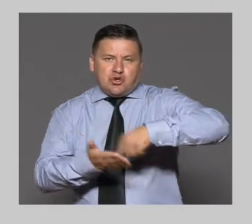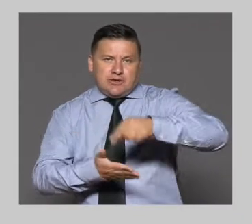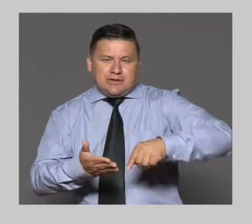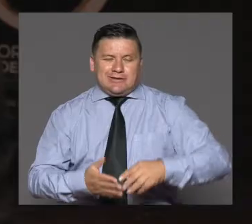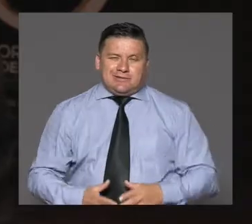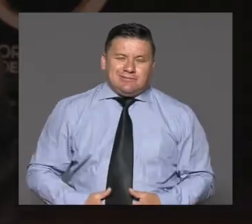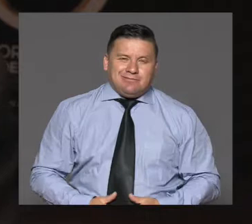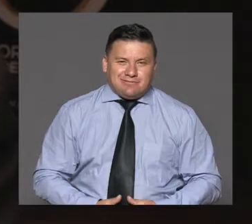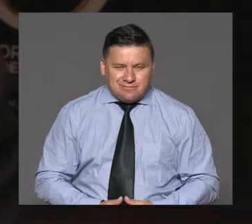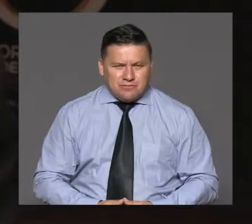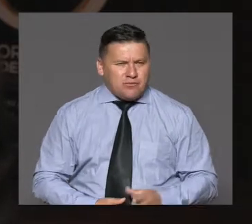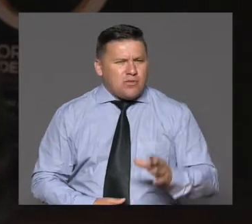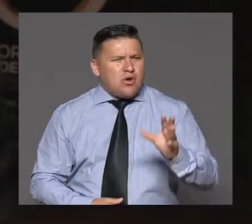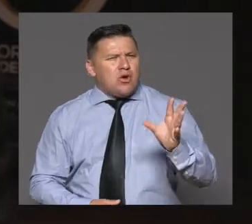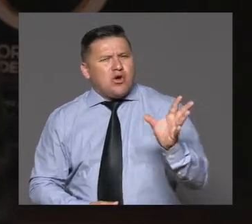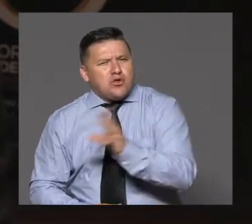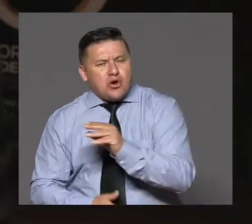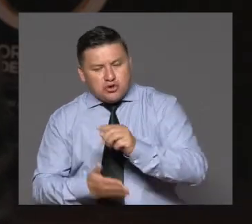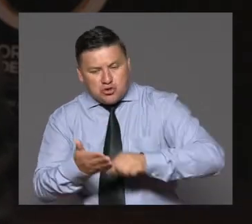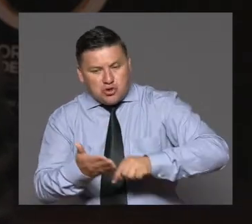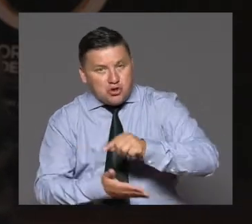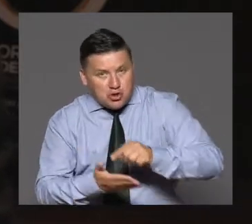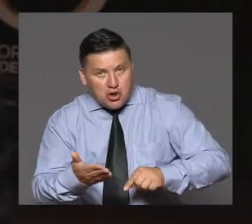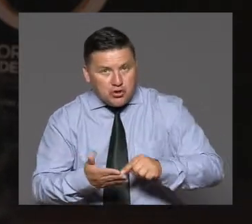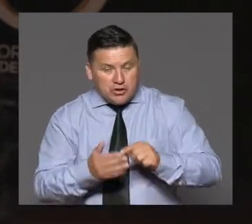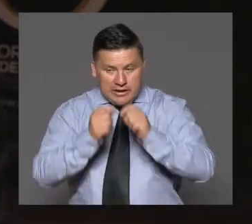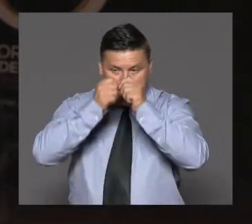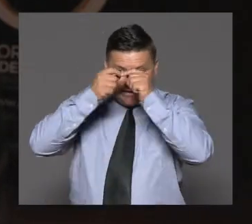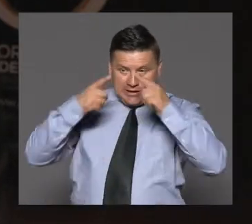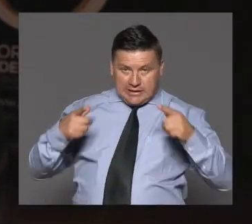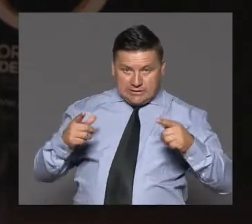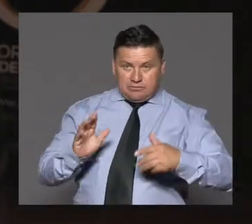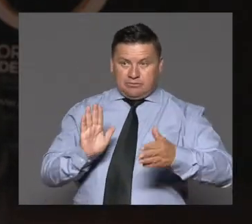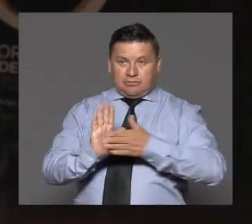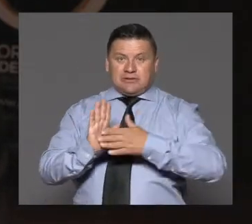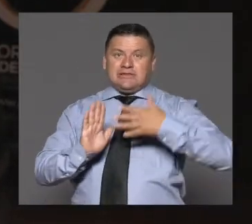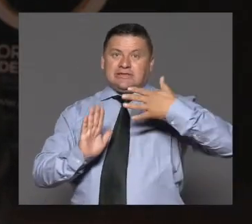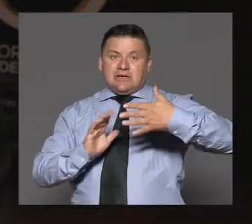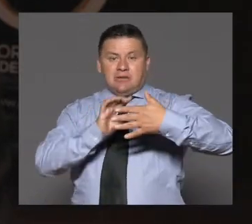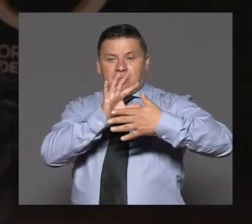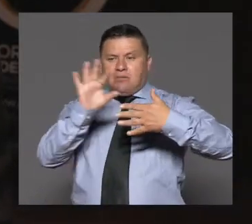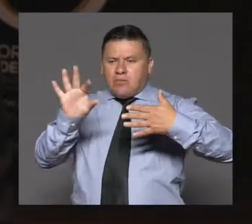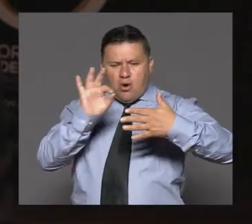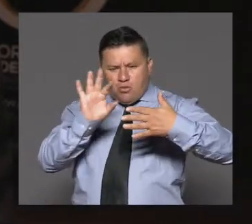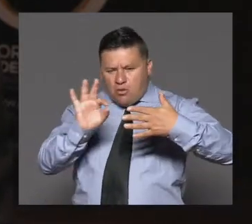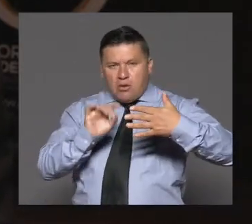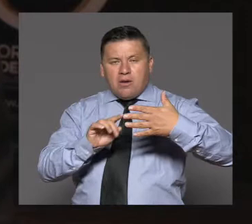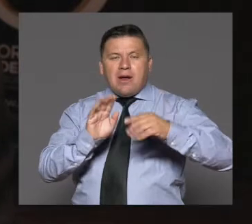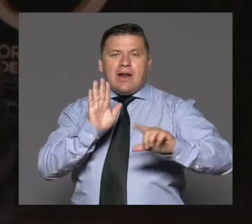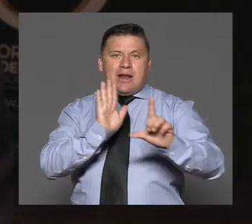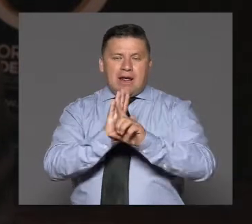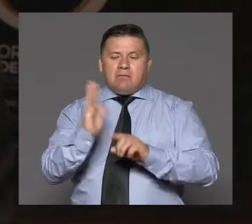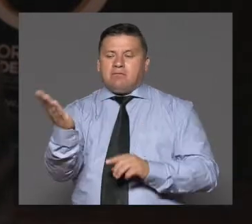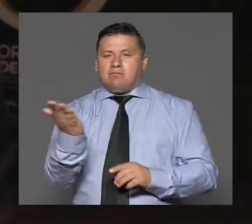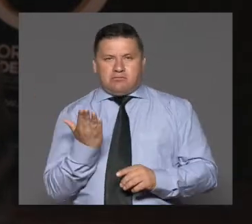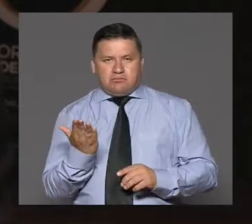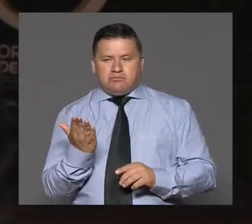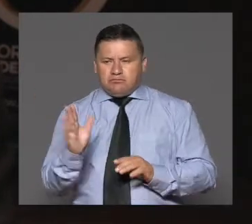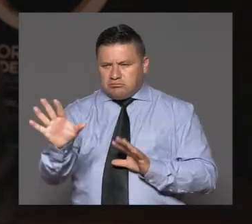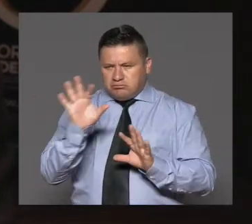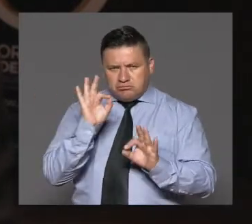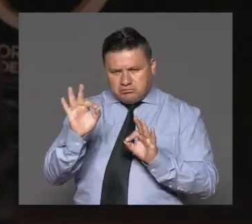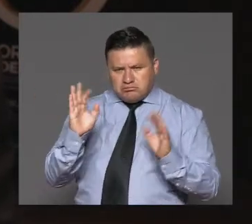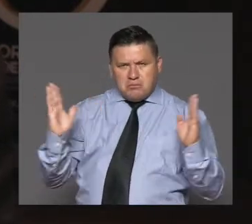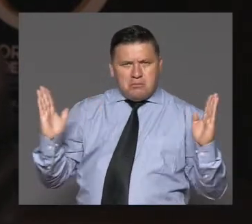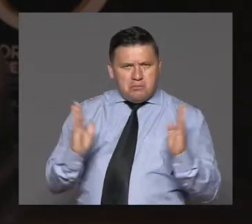contratistas. Todos los contratos que celebre el Estado bajo las 5 modalidades de selección: la licitación pública, la selección